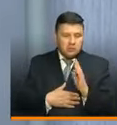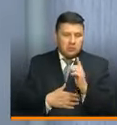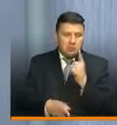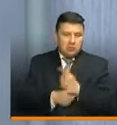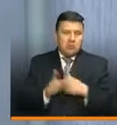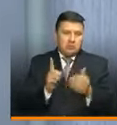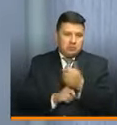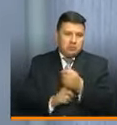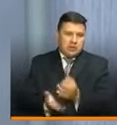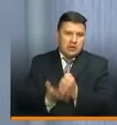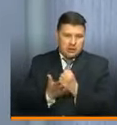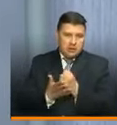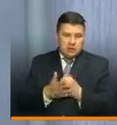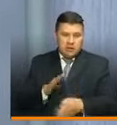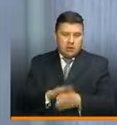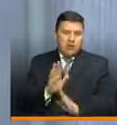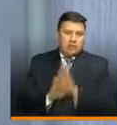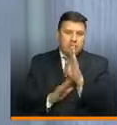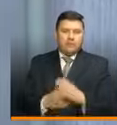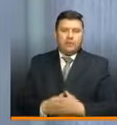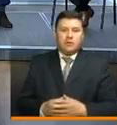eventualmente ayudarles a salir adelante.